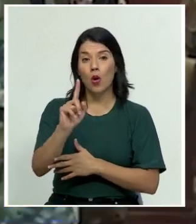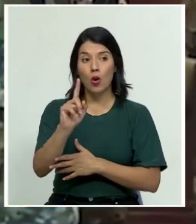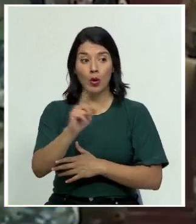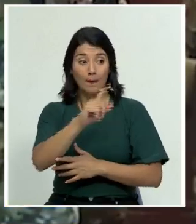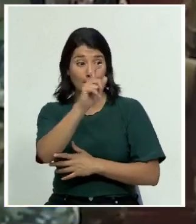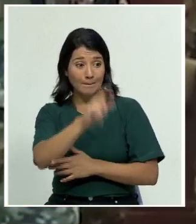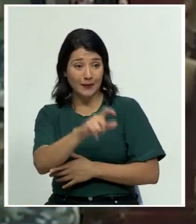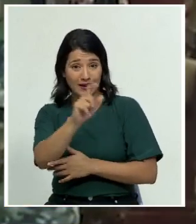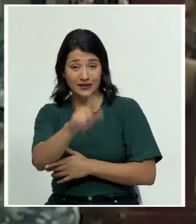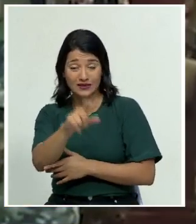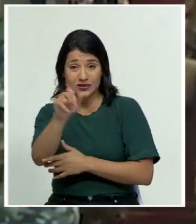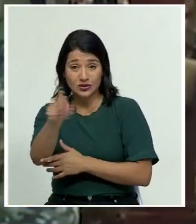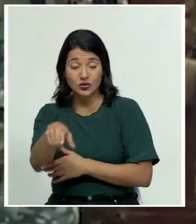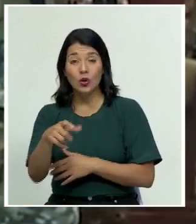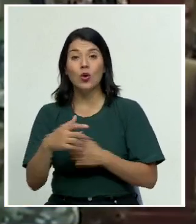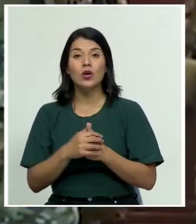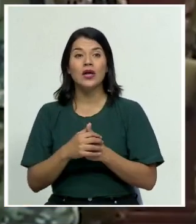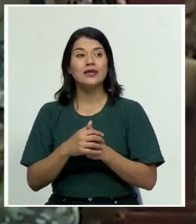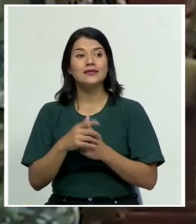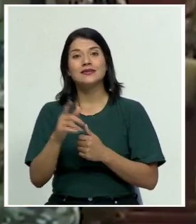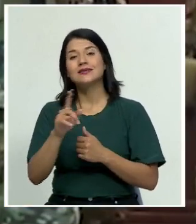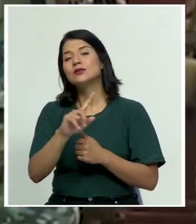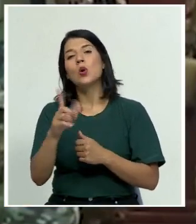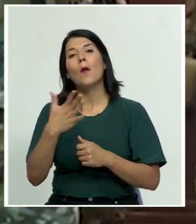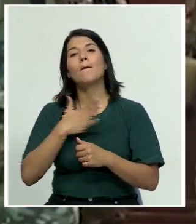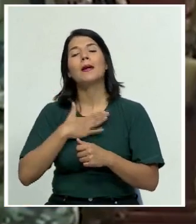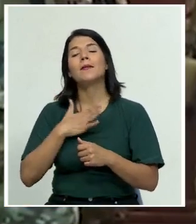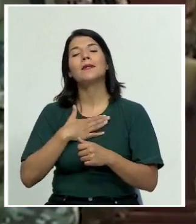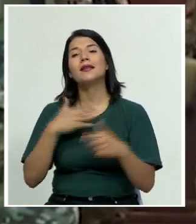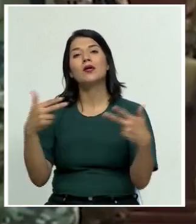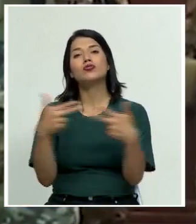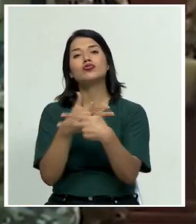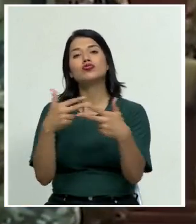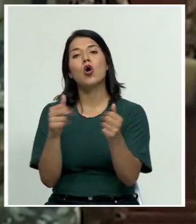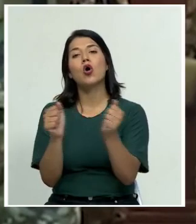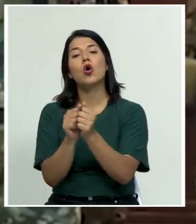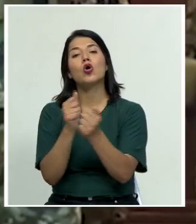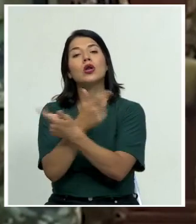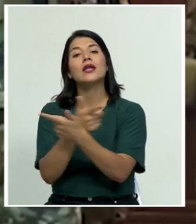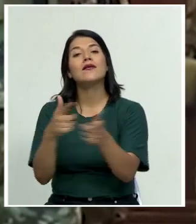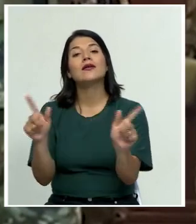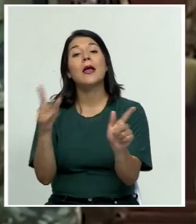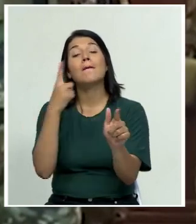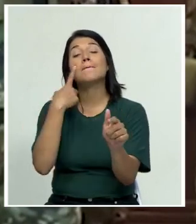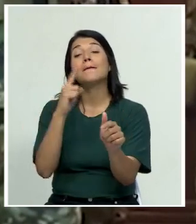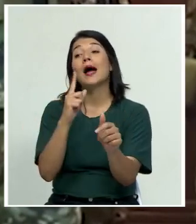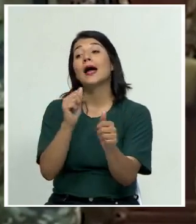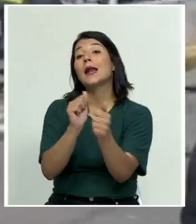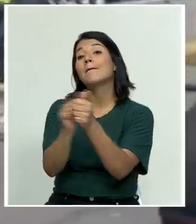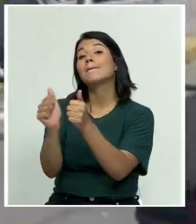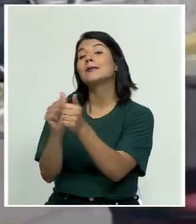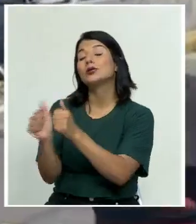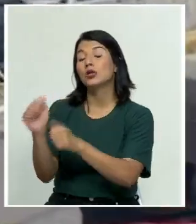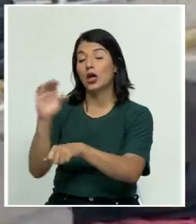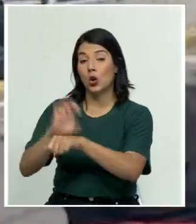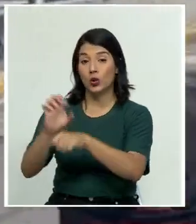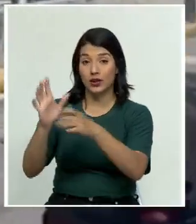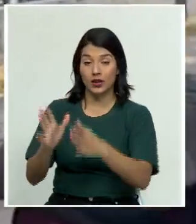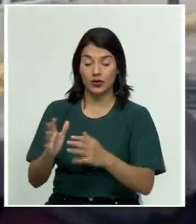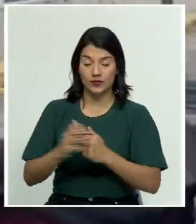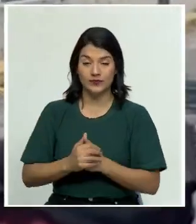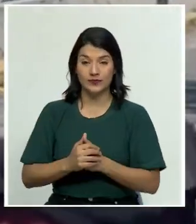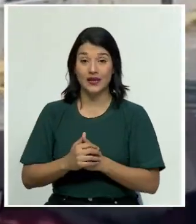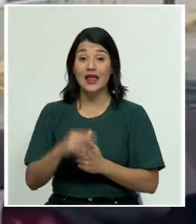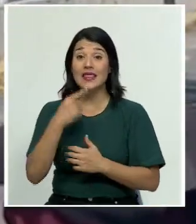personas exaltadas que impiden la libre circulación de la mayoría de los ecuatorianos. De acuerdo con